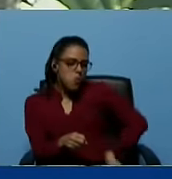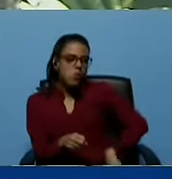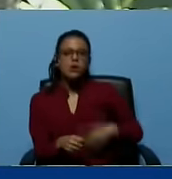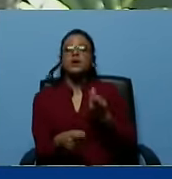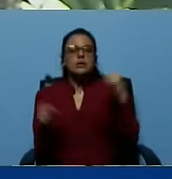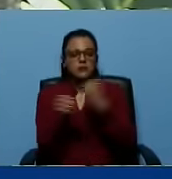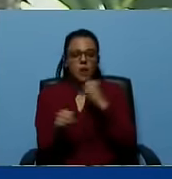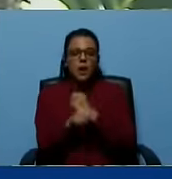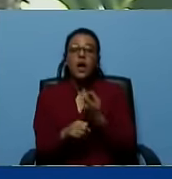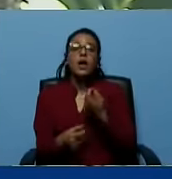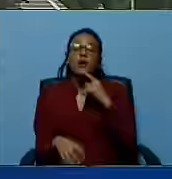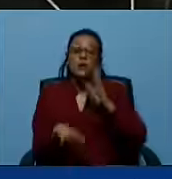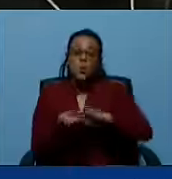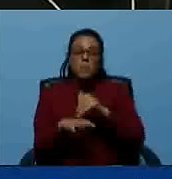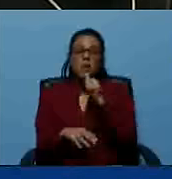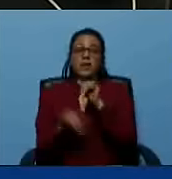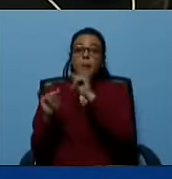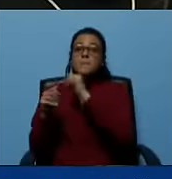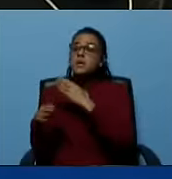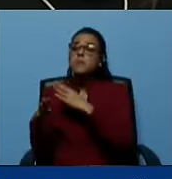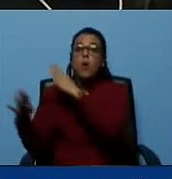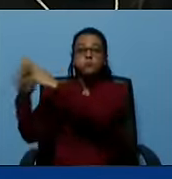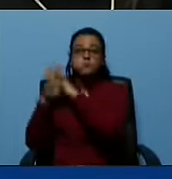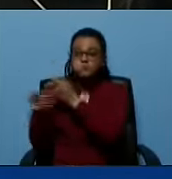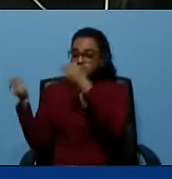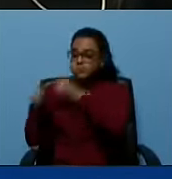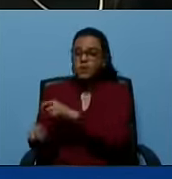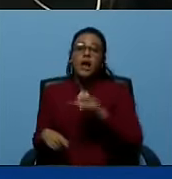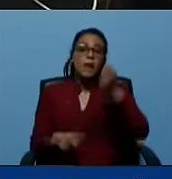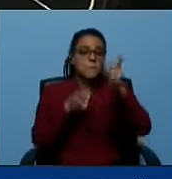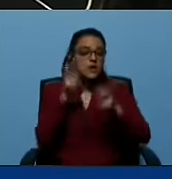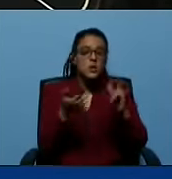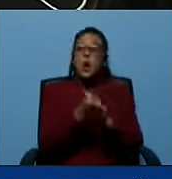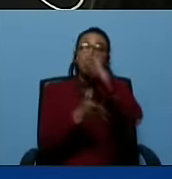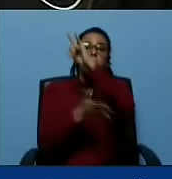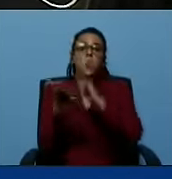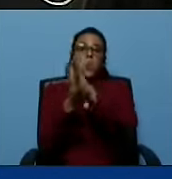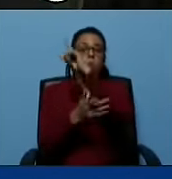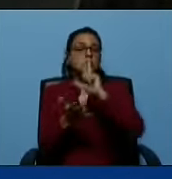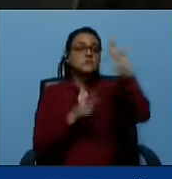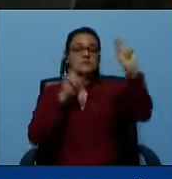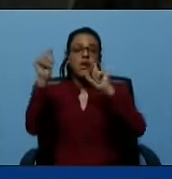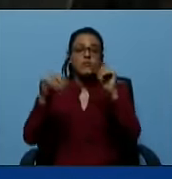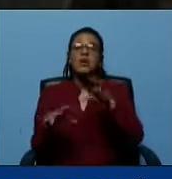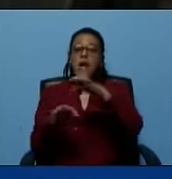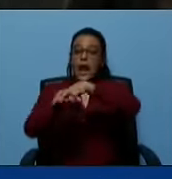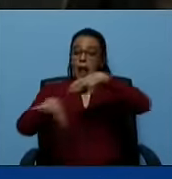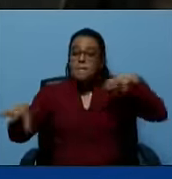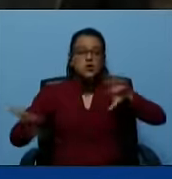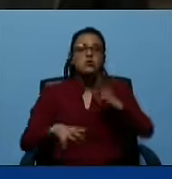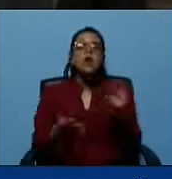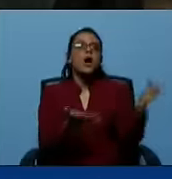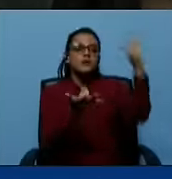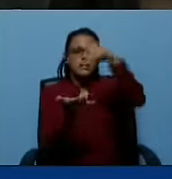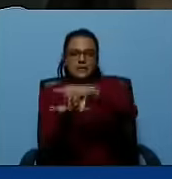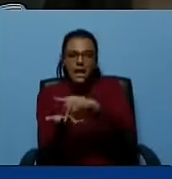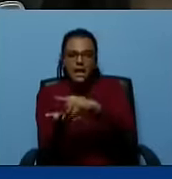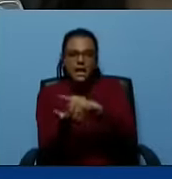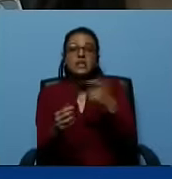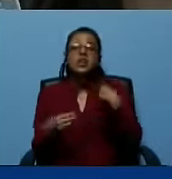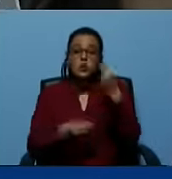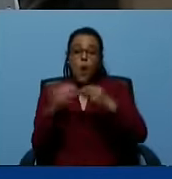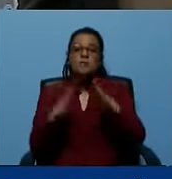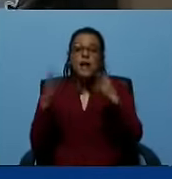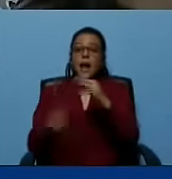de las sanciones criminales, un grupo de venezolanos migró. Ya la mayoría está regresando y todas van a regresar. Con la gran misión Vuelta